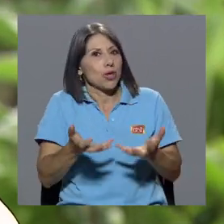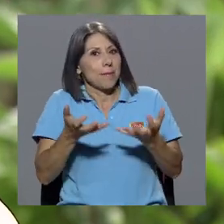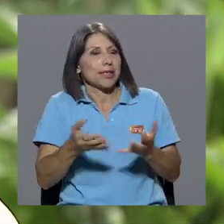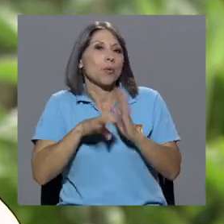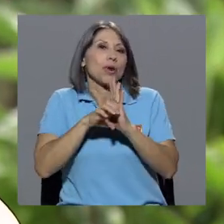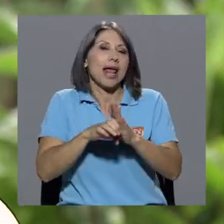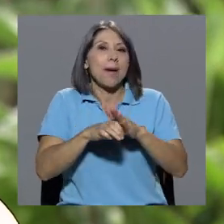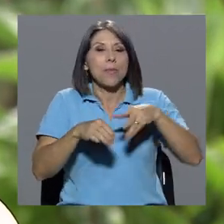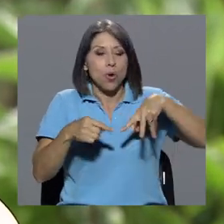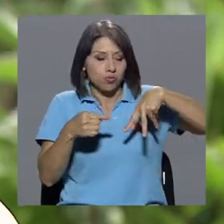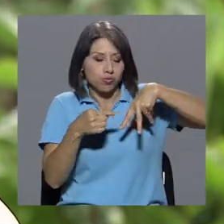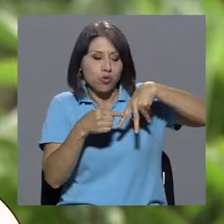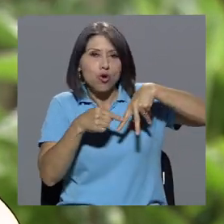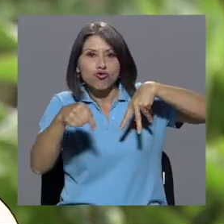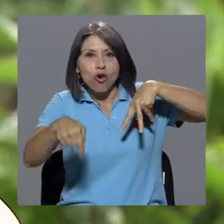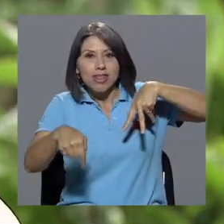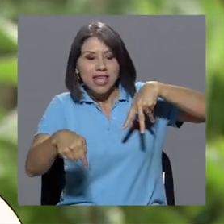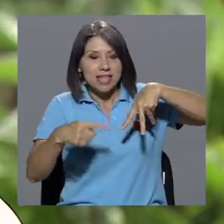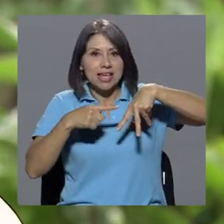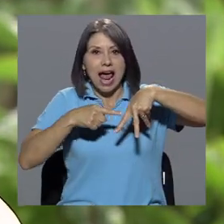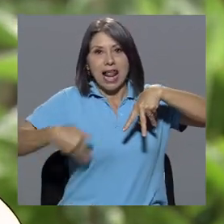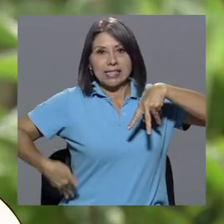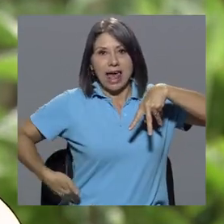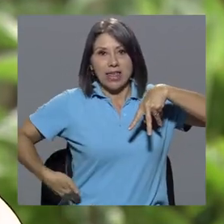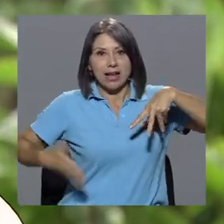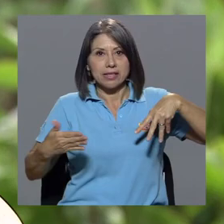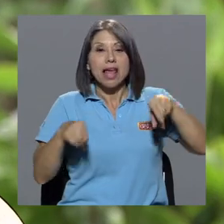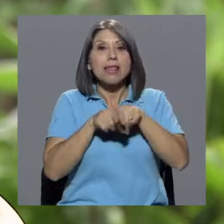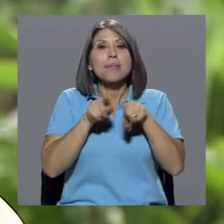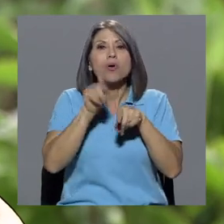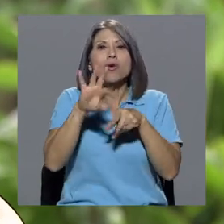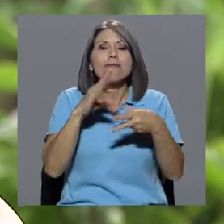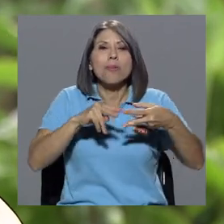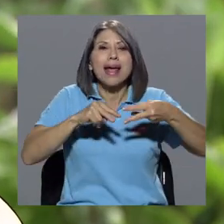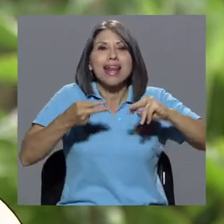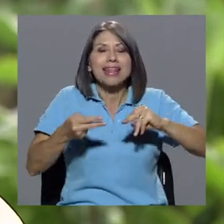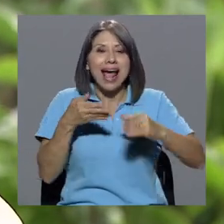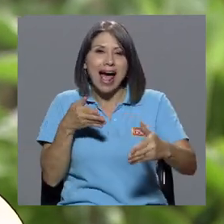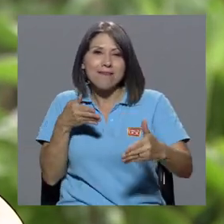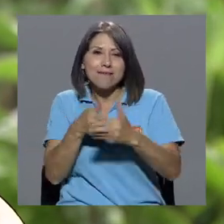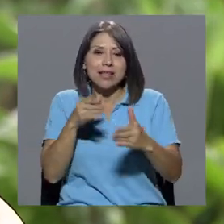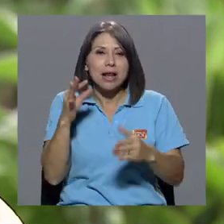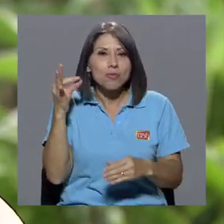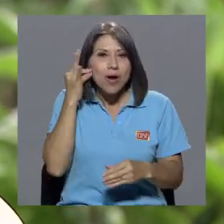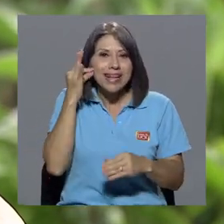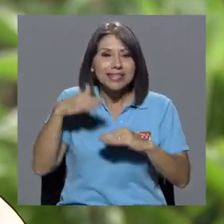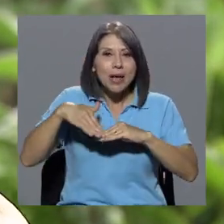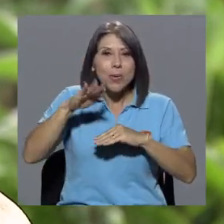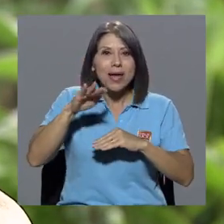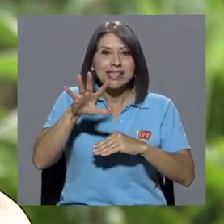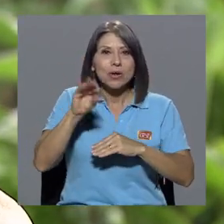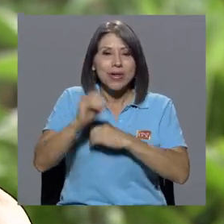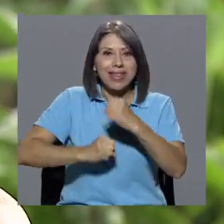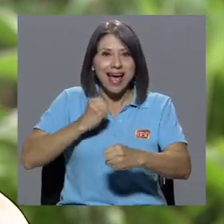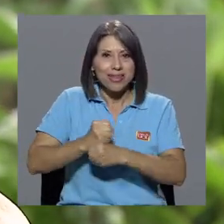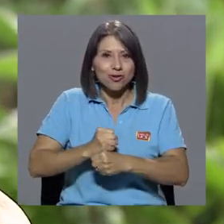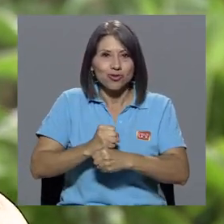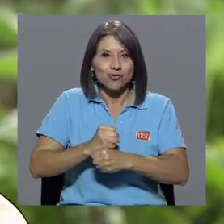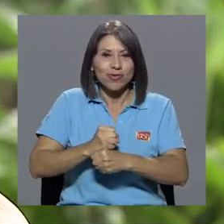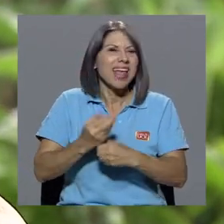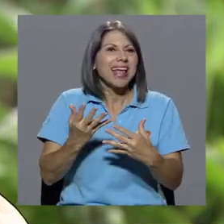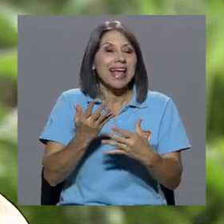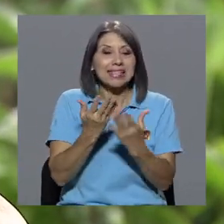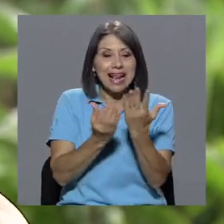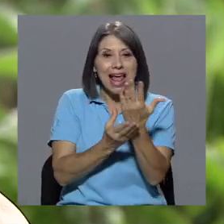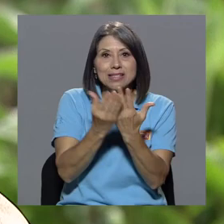la rodilla, las caderas. Hay una forma genética que afecta sobre todo a mujeres por encima de los 50 años, que es a nivel de